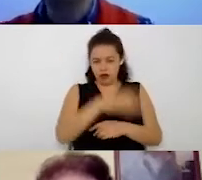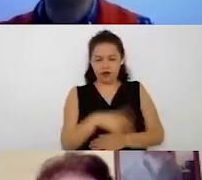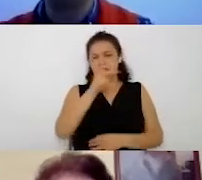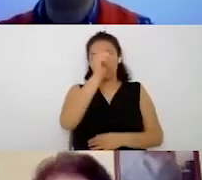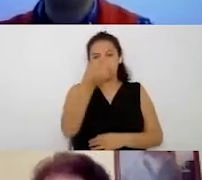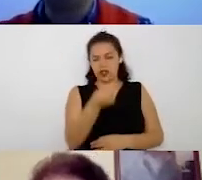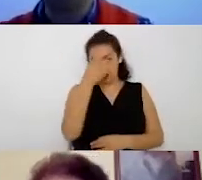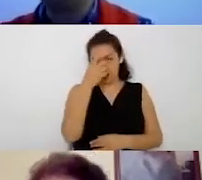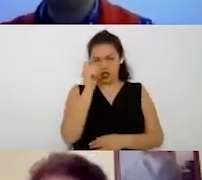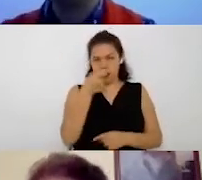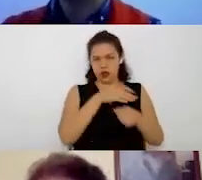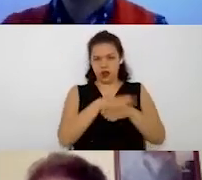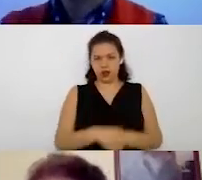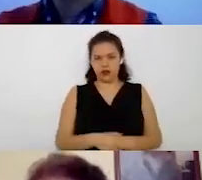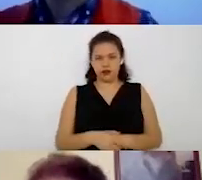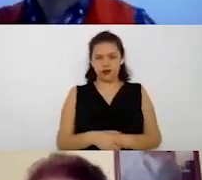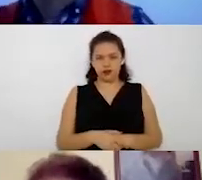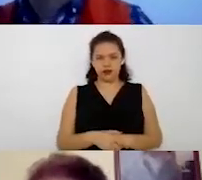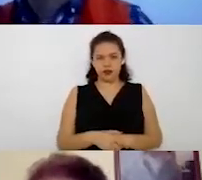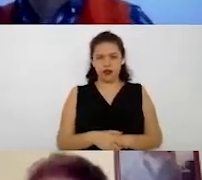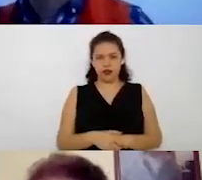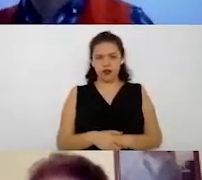esto de indirecto?